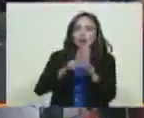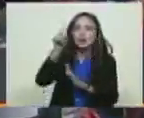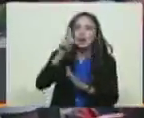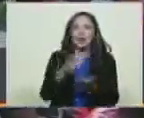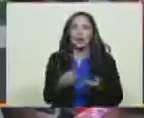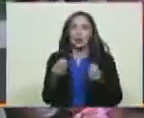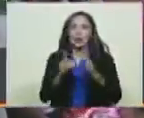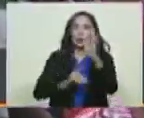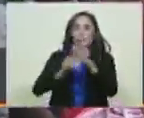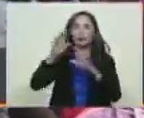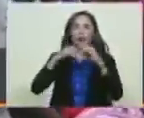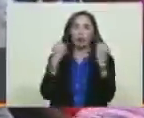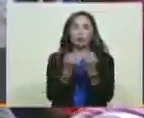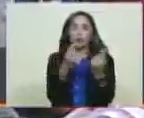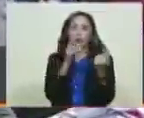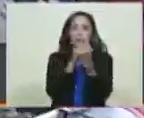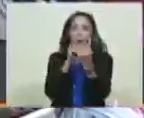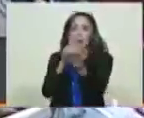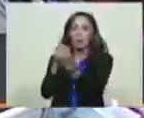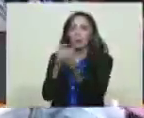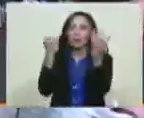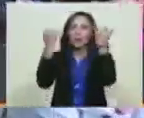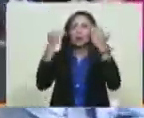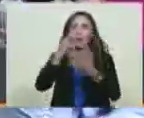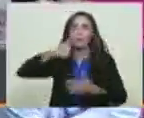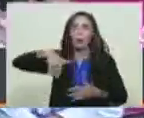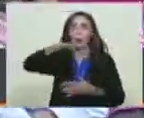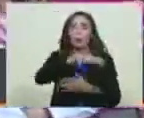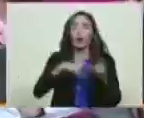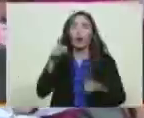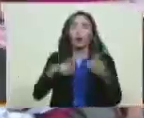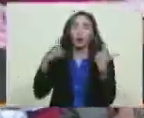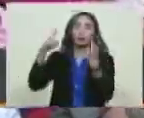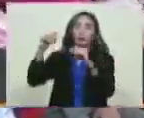de atención para toda esta población presidente